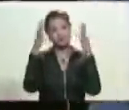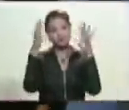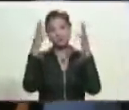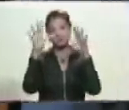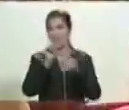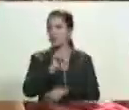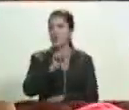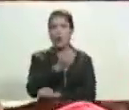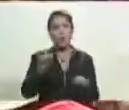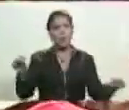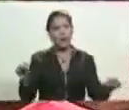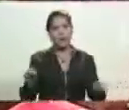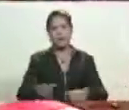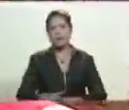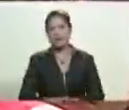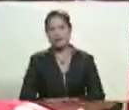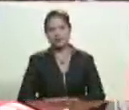puede ver,